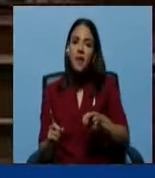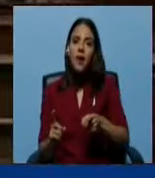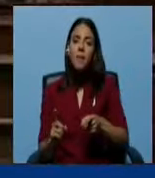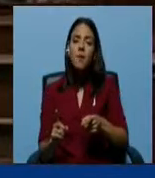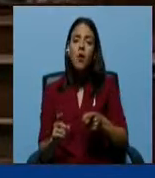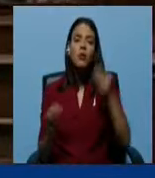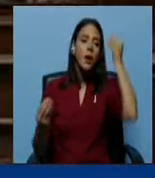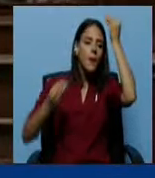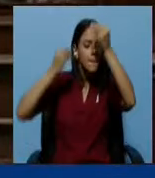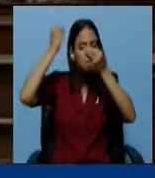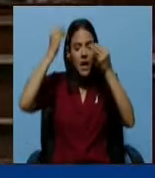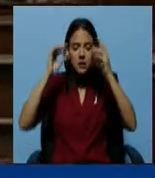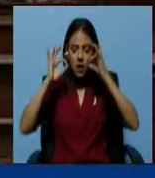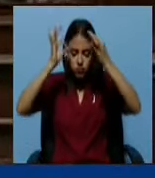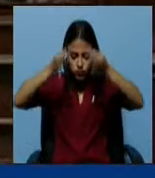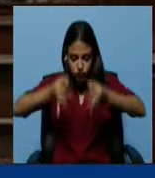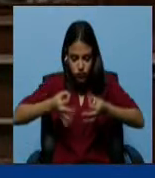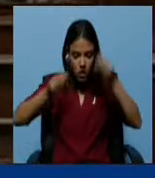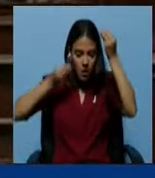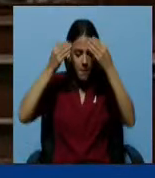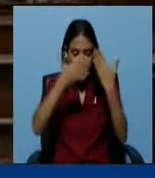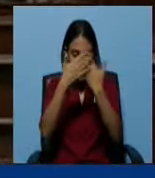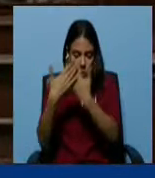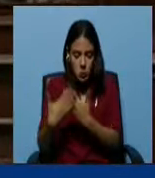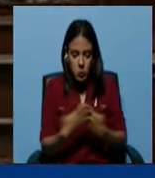replantearnos muchas cosas.